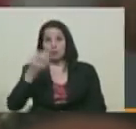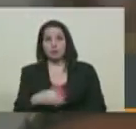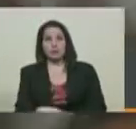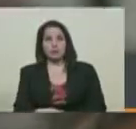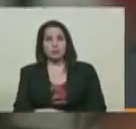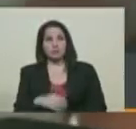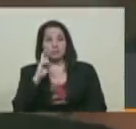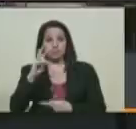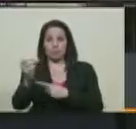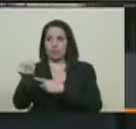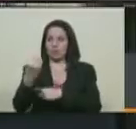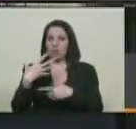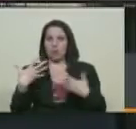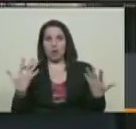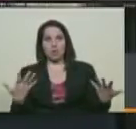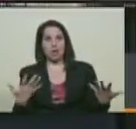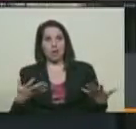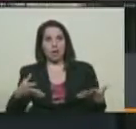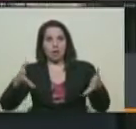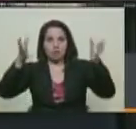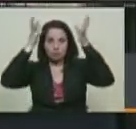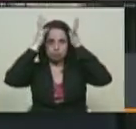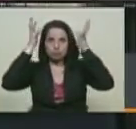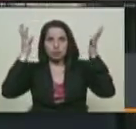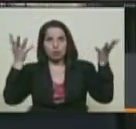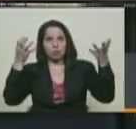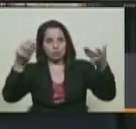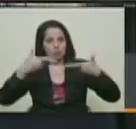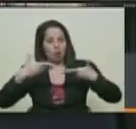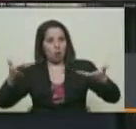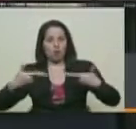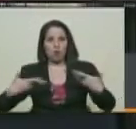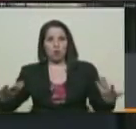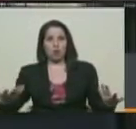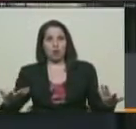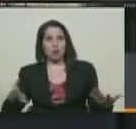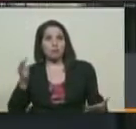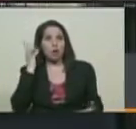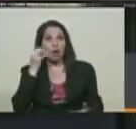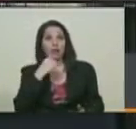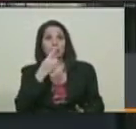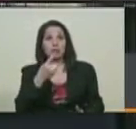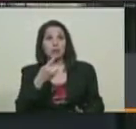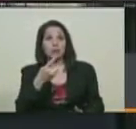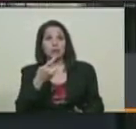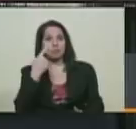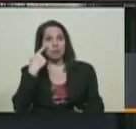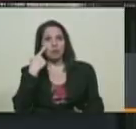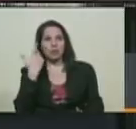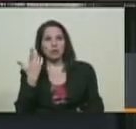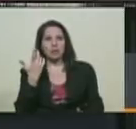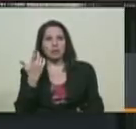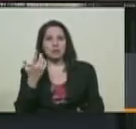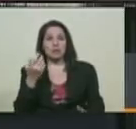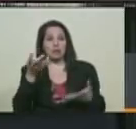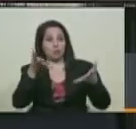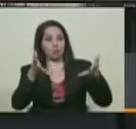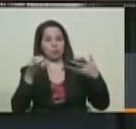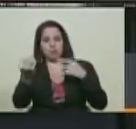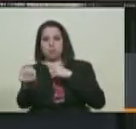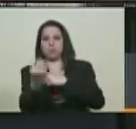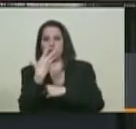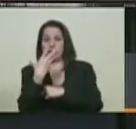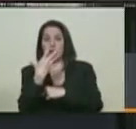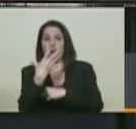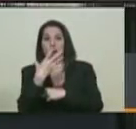Ya lo escanearon, compadre. Ya llegó, muy importante lo que acaba de decir la compatriota. Vamos a ponerle un micrófono. Acaba de llegarle la aplicación